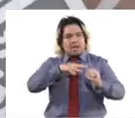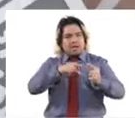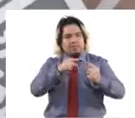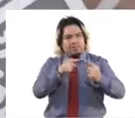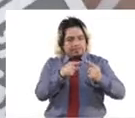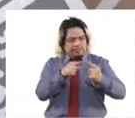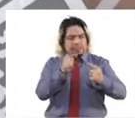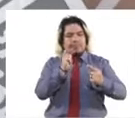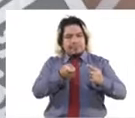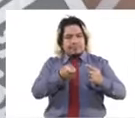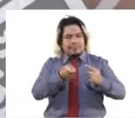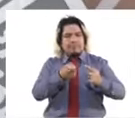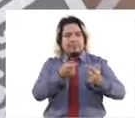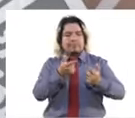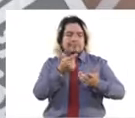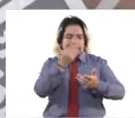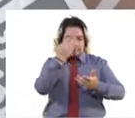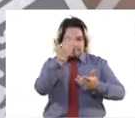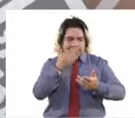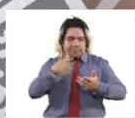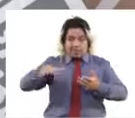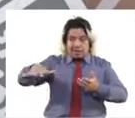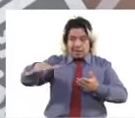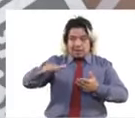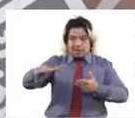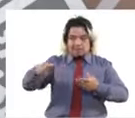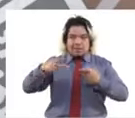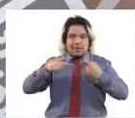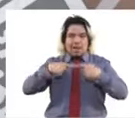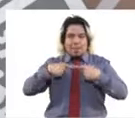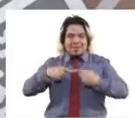está en alto el brindar la seguridad